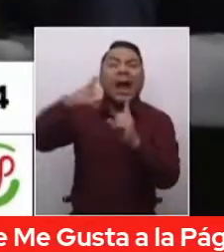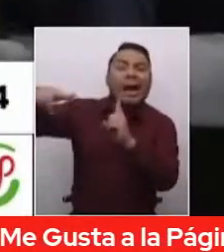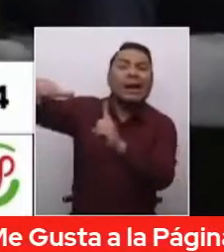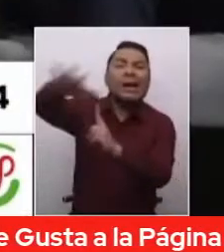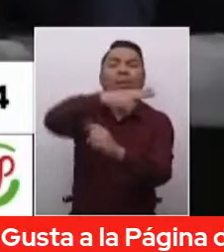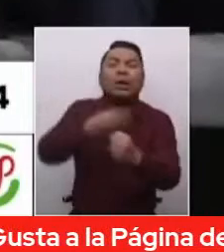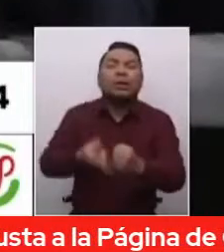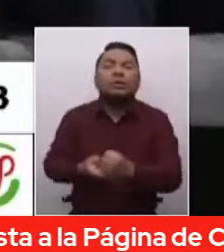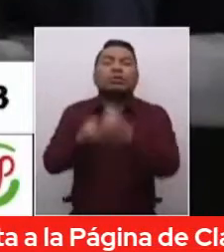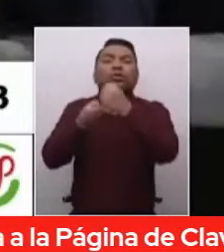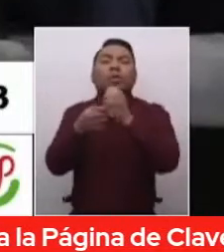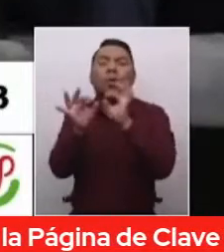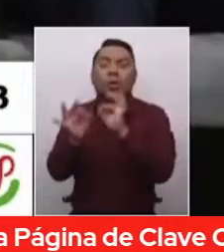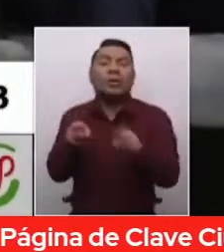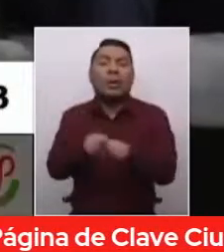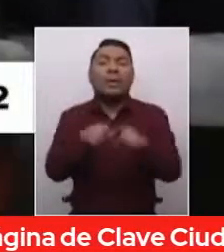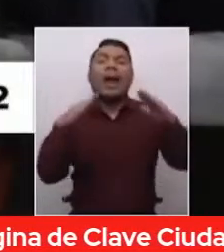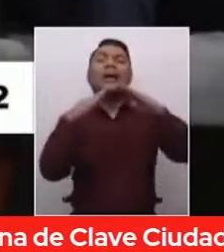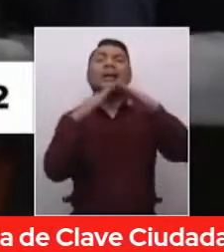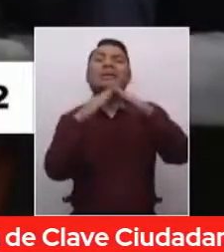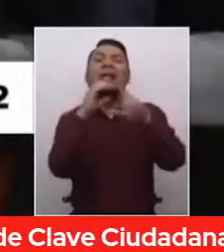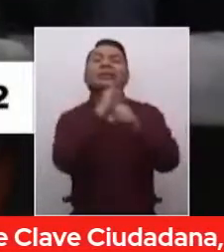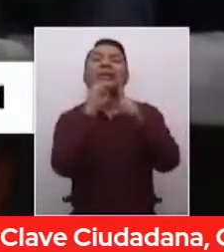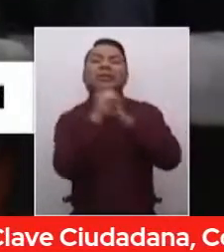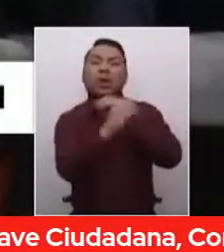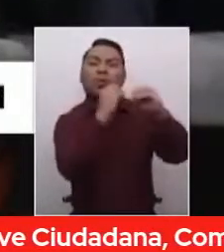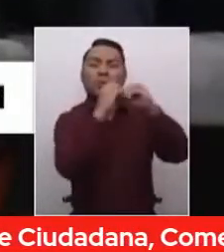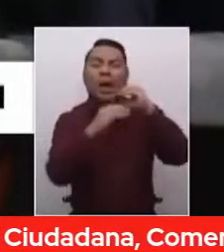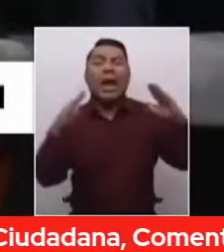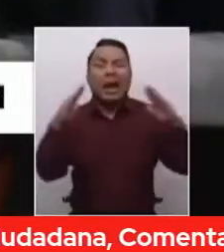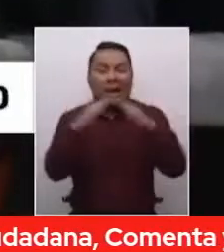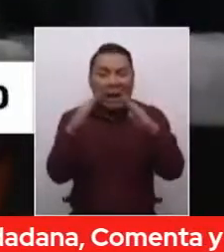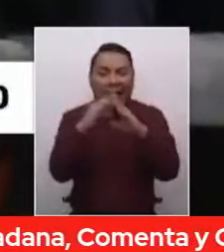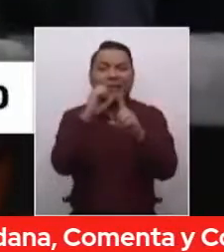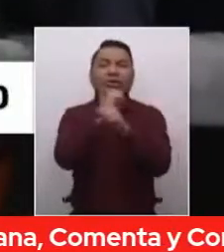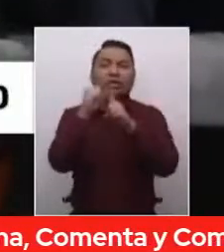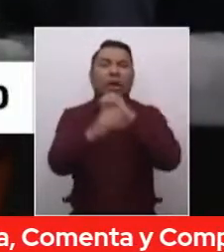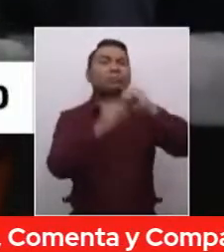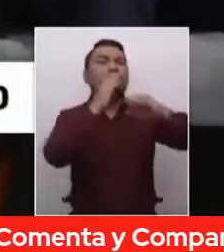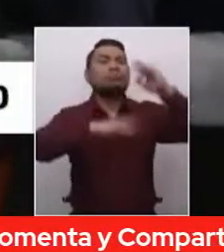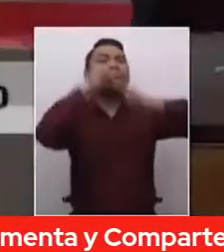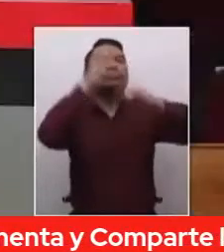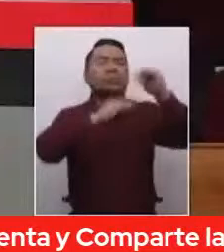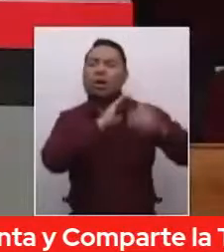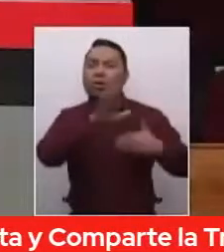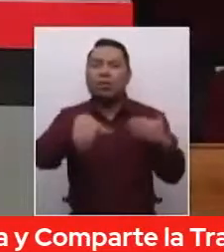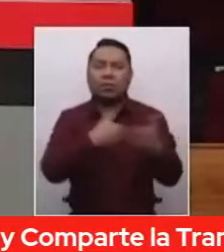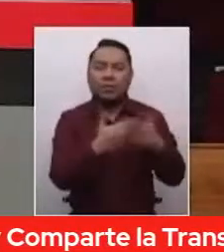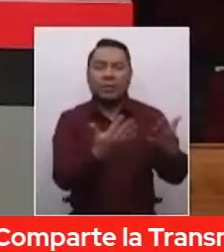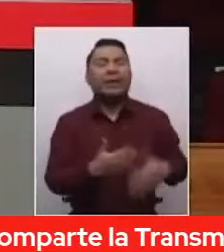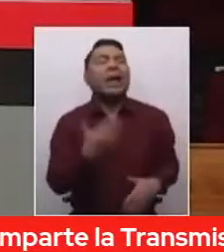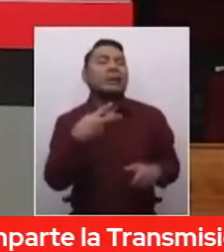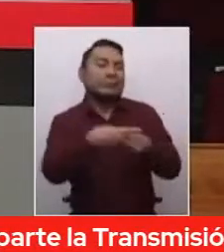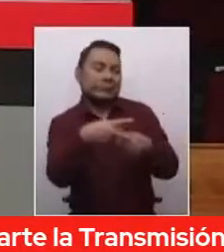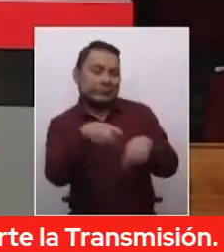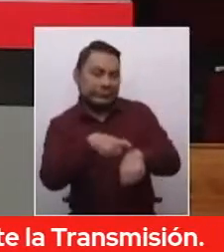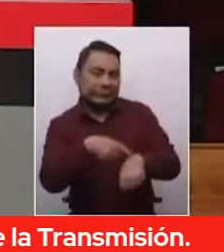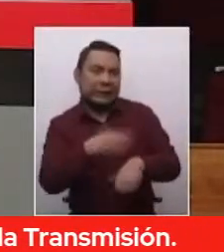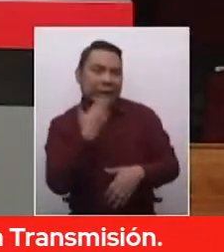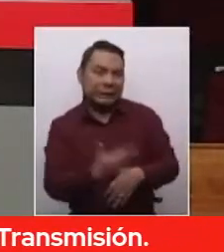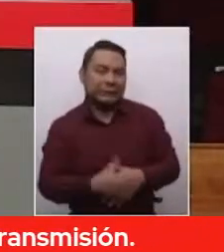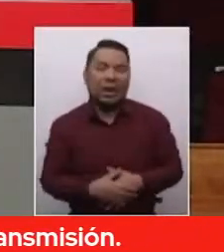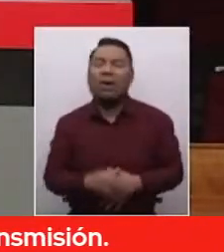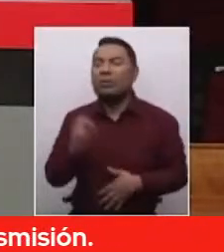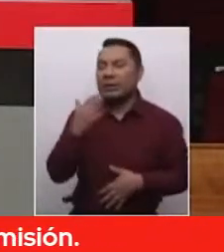y segura y hacer vivienda social. Tenemos que hacer vivienda social en Torres, tiempo, en candidato, la ciudad. Alegría. Muchas gracias. Muchas